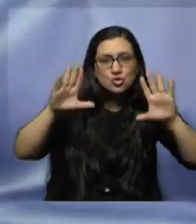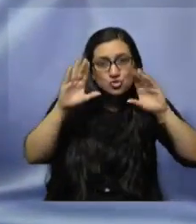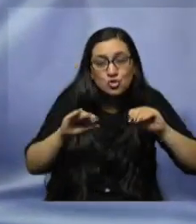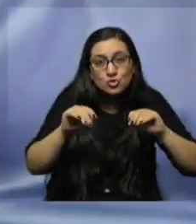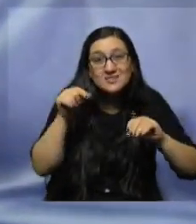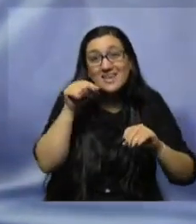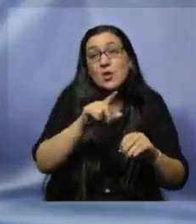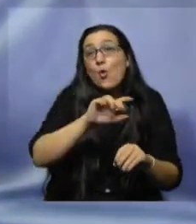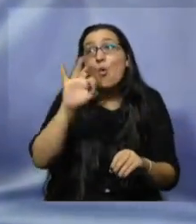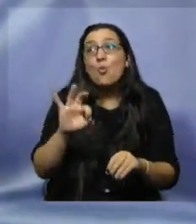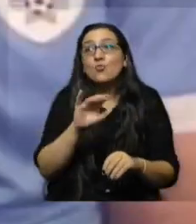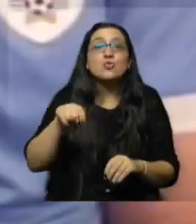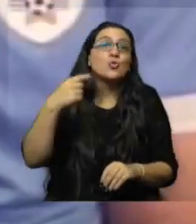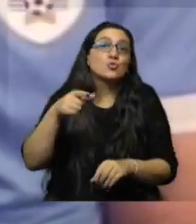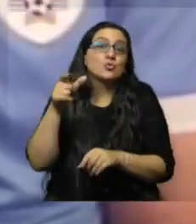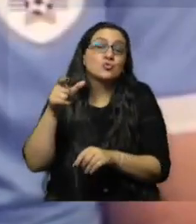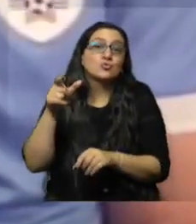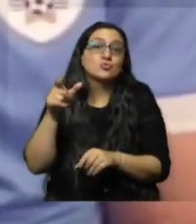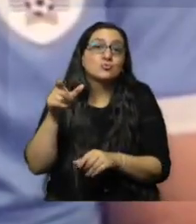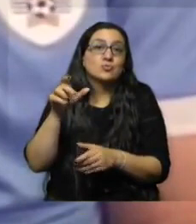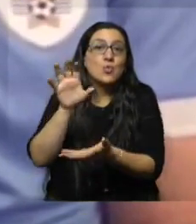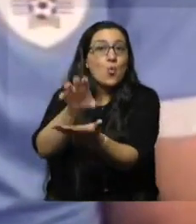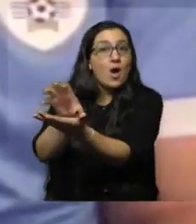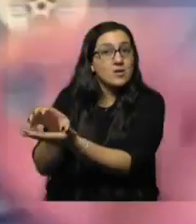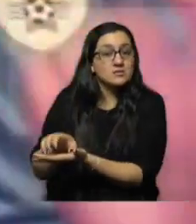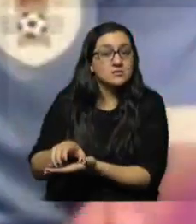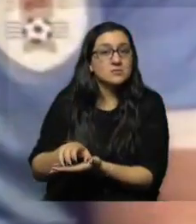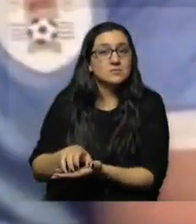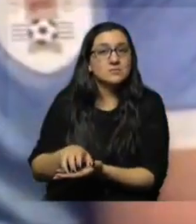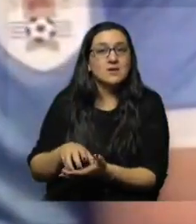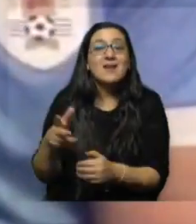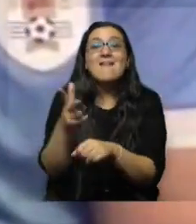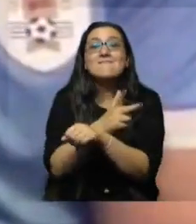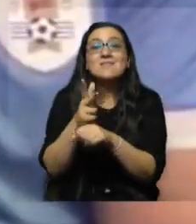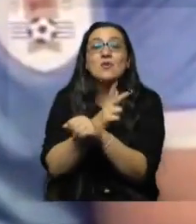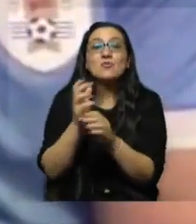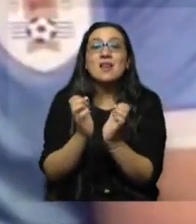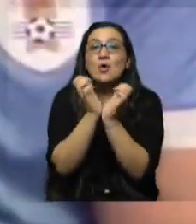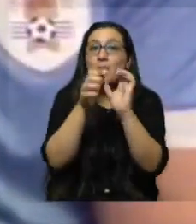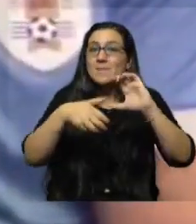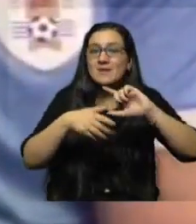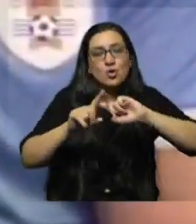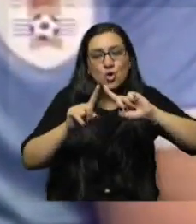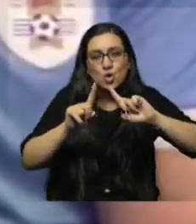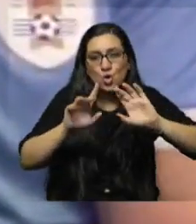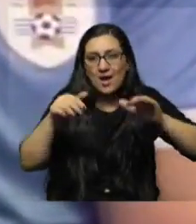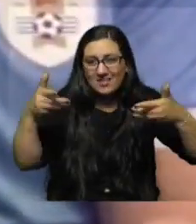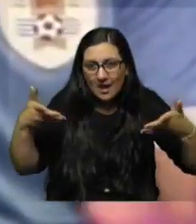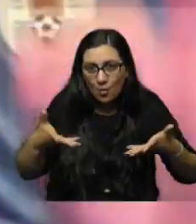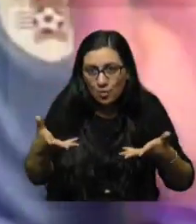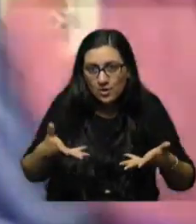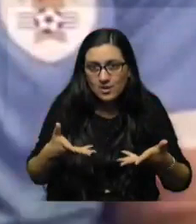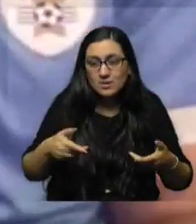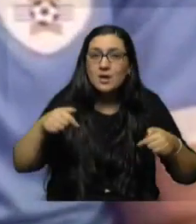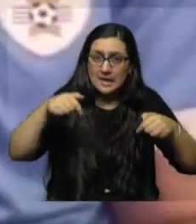o hay chiquilines de otros lados? ¿En el video de la Copa América decís? No, en el video de ahora, de este último. Ah,